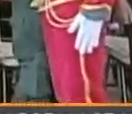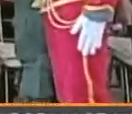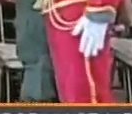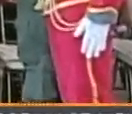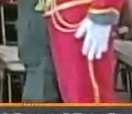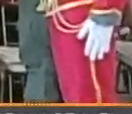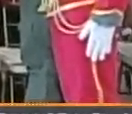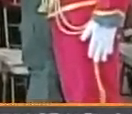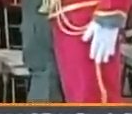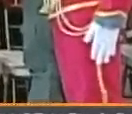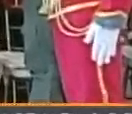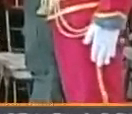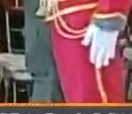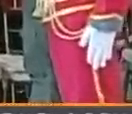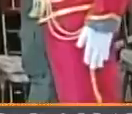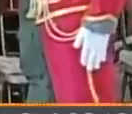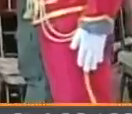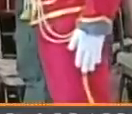¡Al hombro!